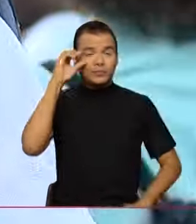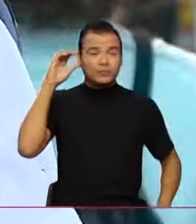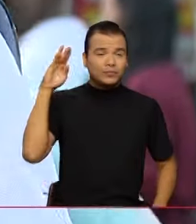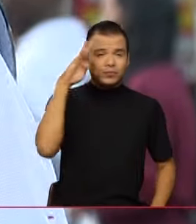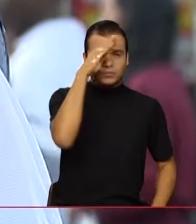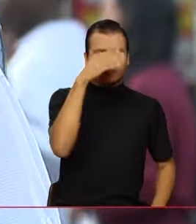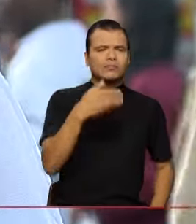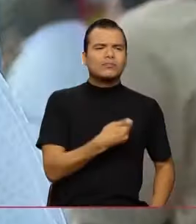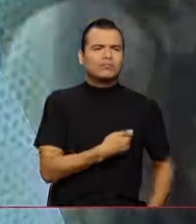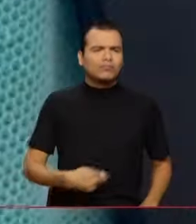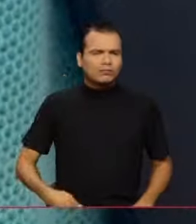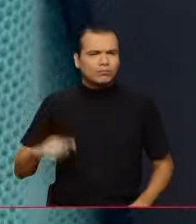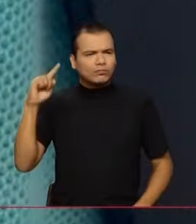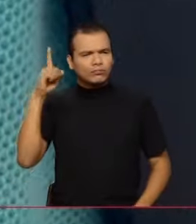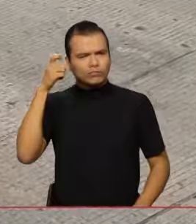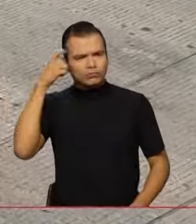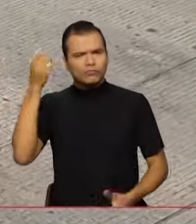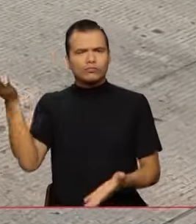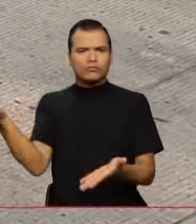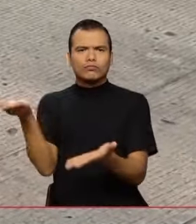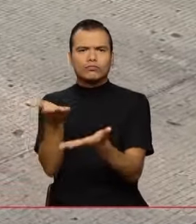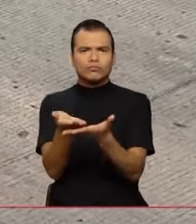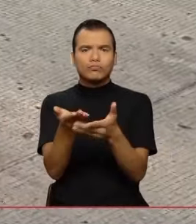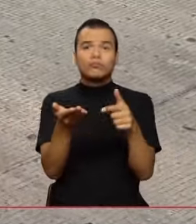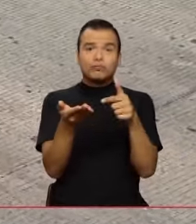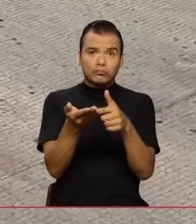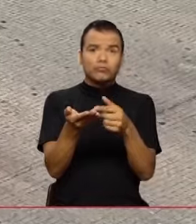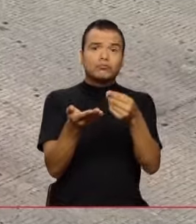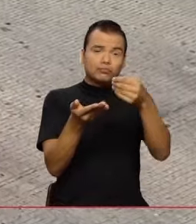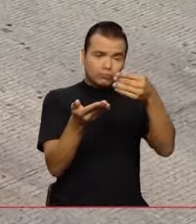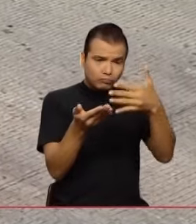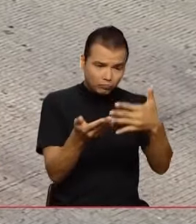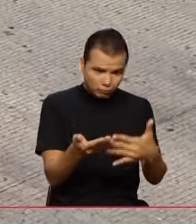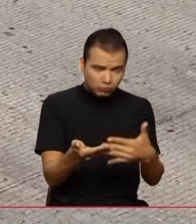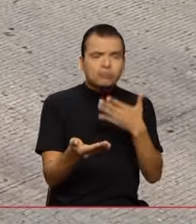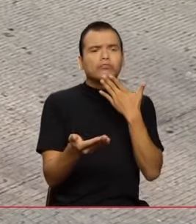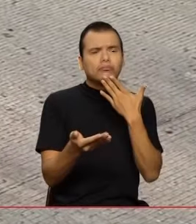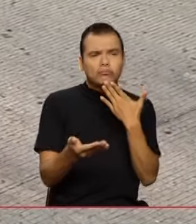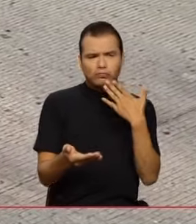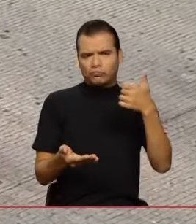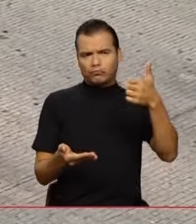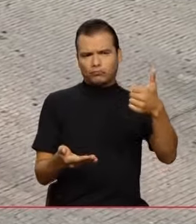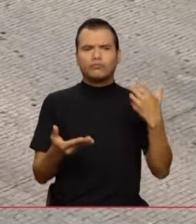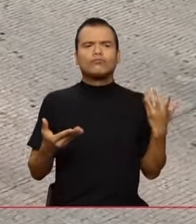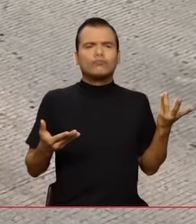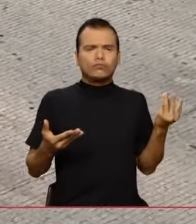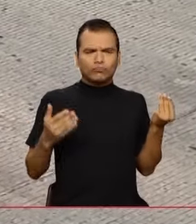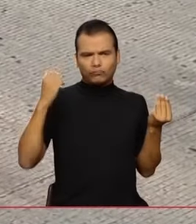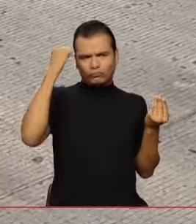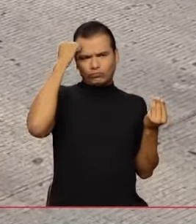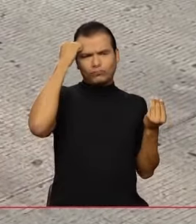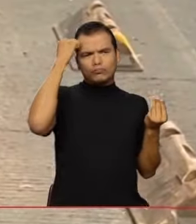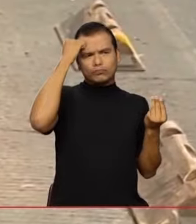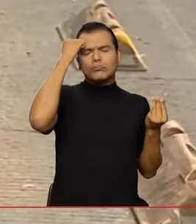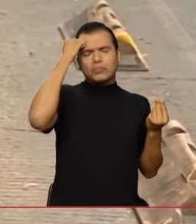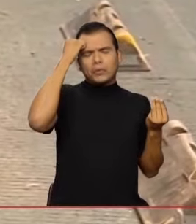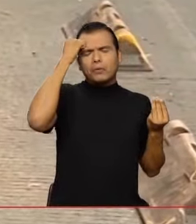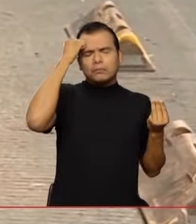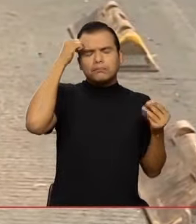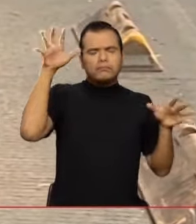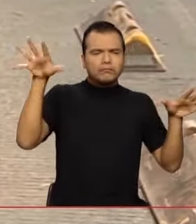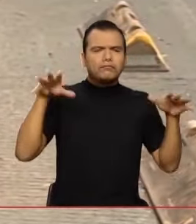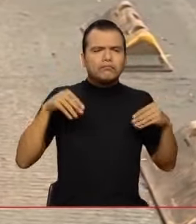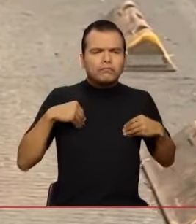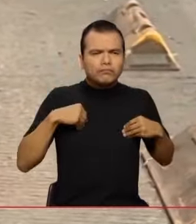con unas bondades, porque nosotros y también el sector de del magisterio, digamos que aceptó esas bondades que